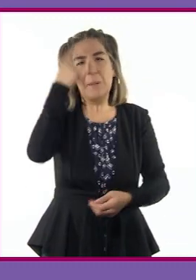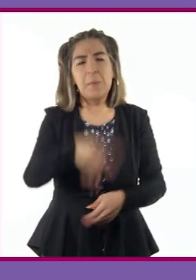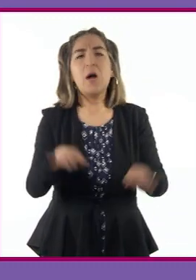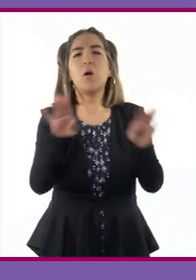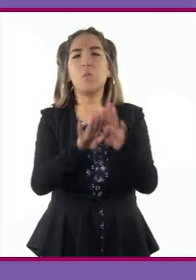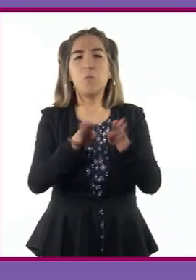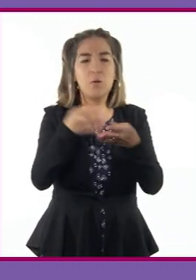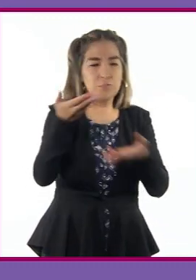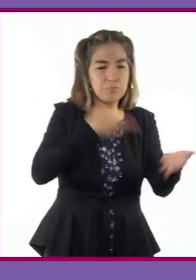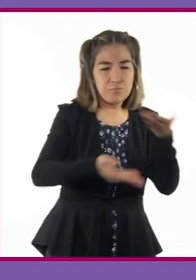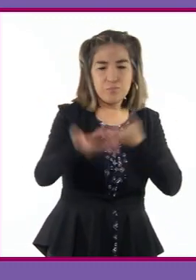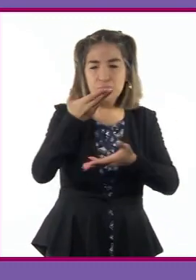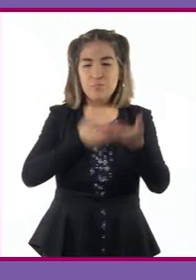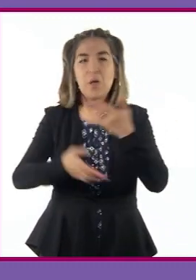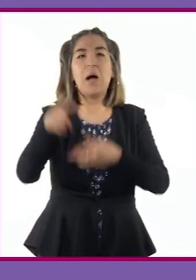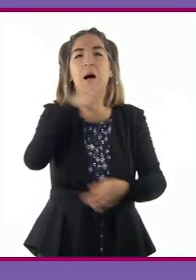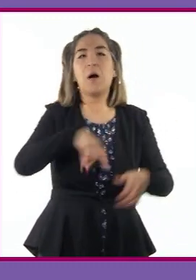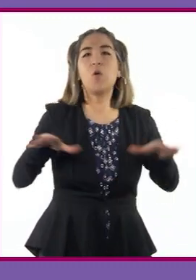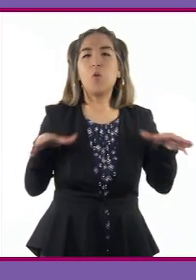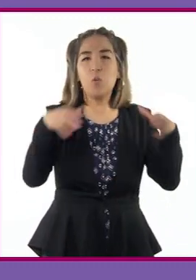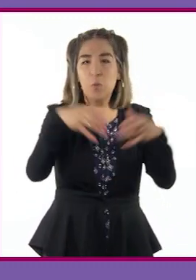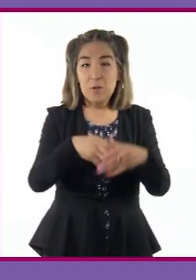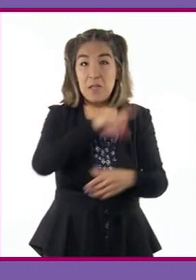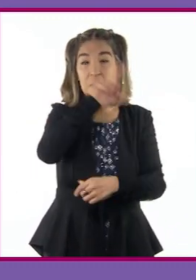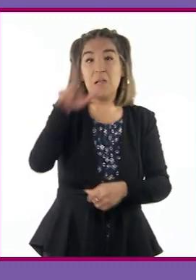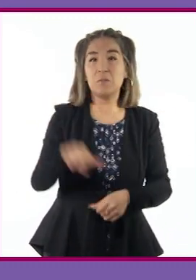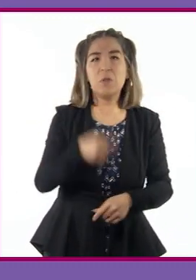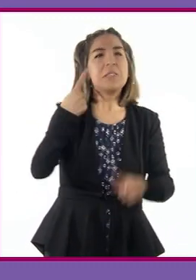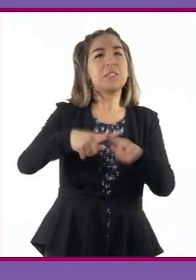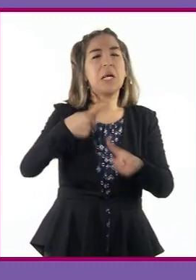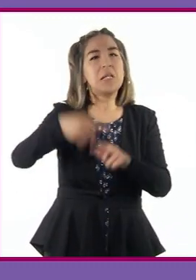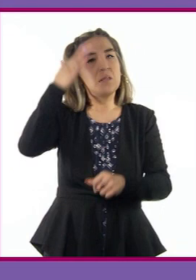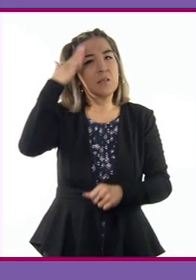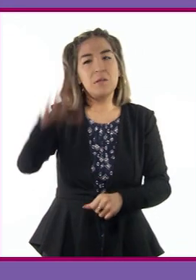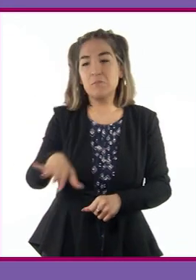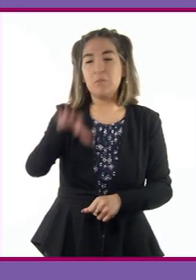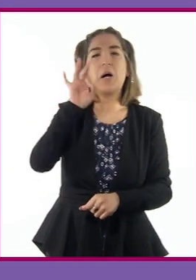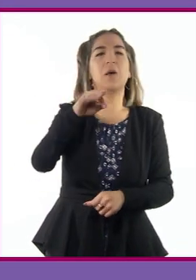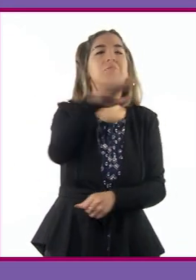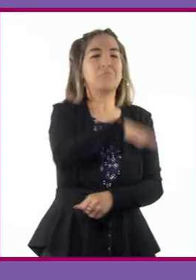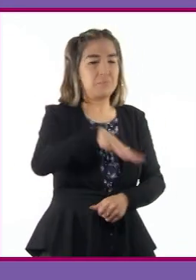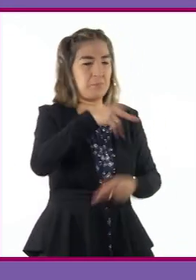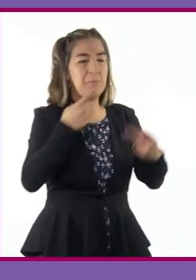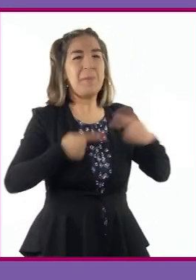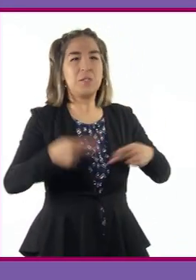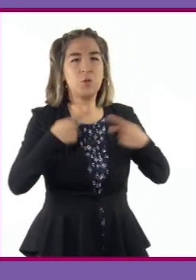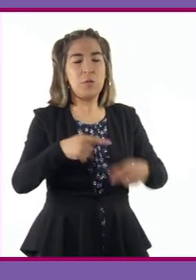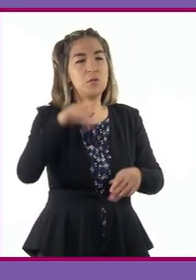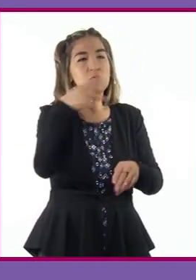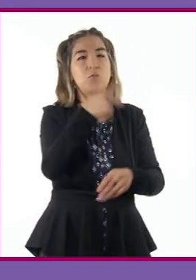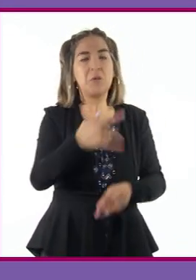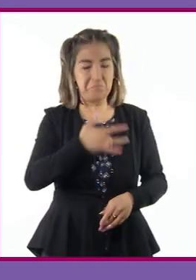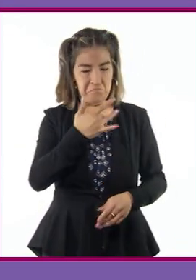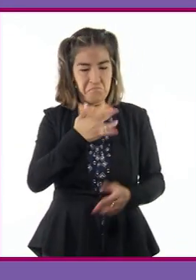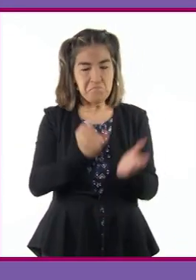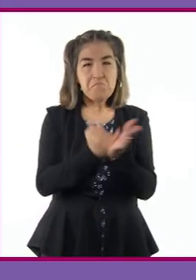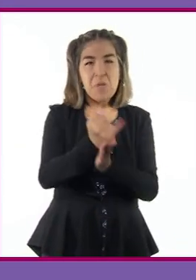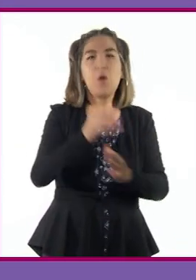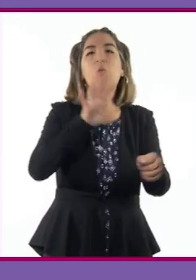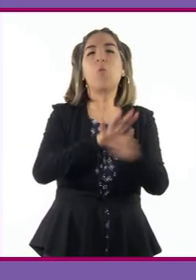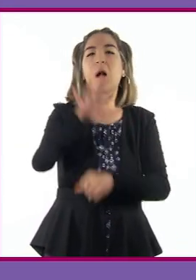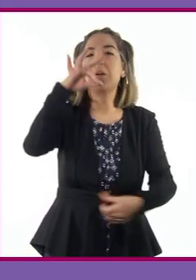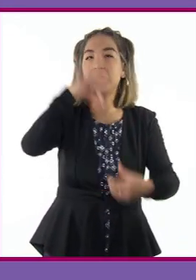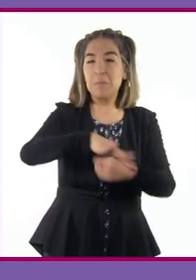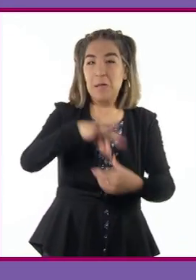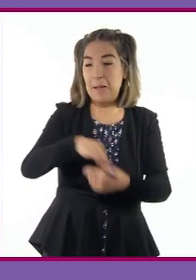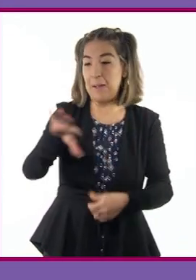una comunidad y para ser dirigidos eligen a su autoridad, que se